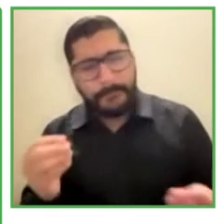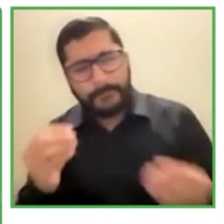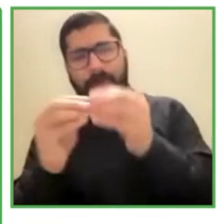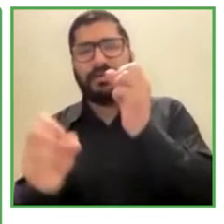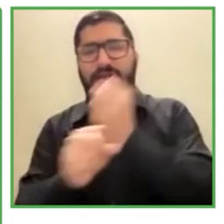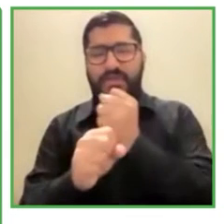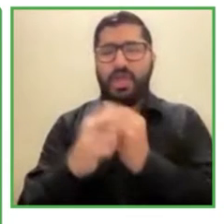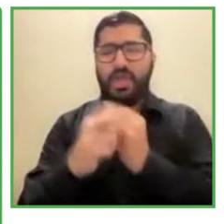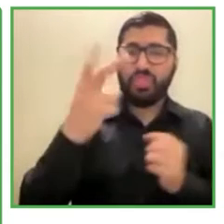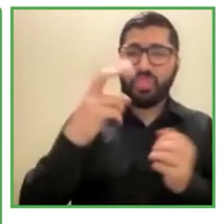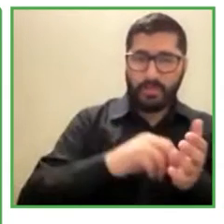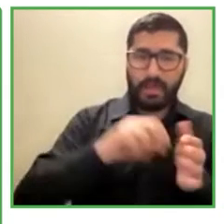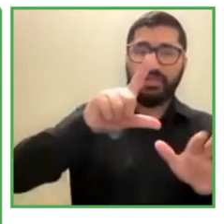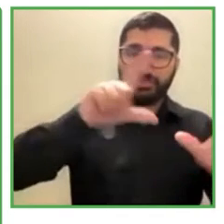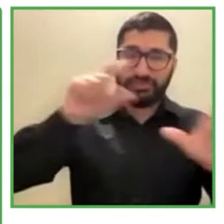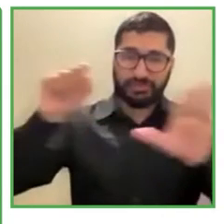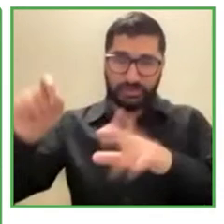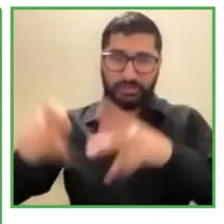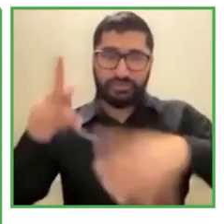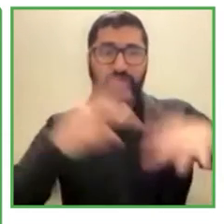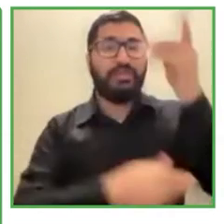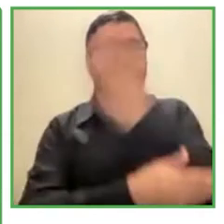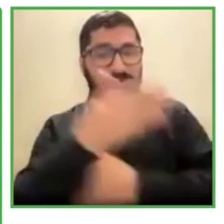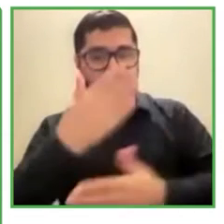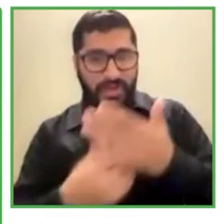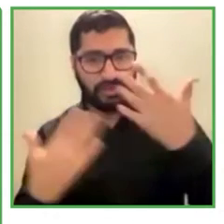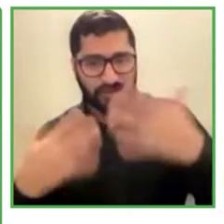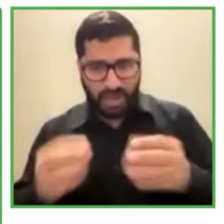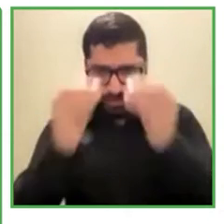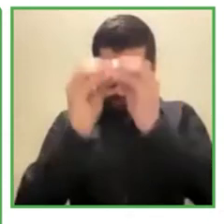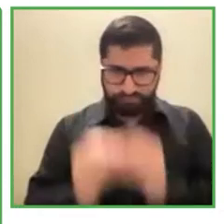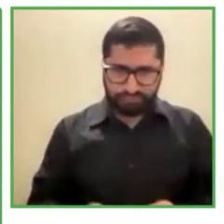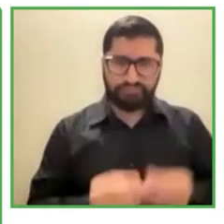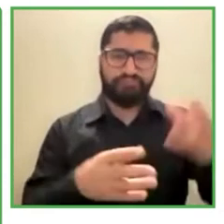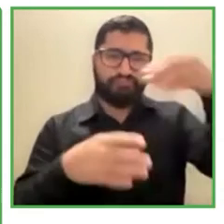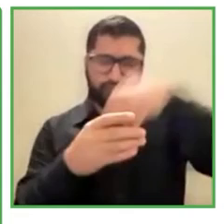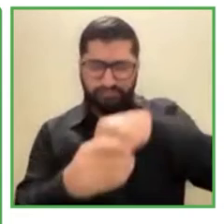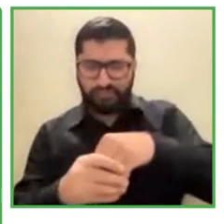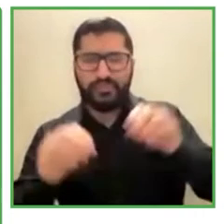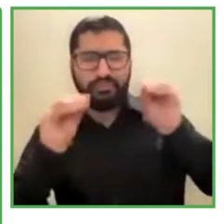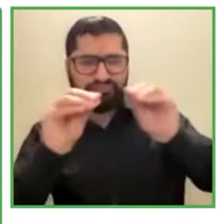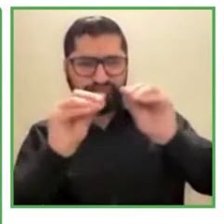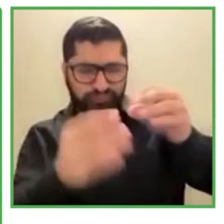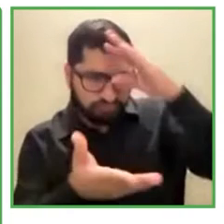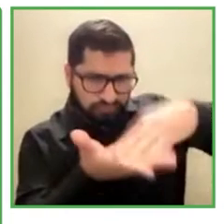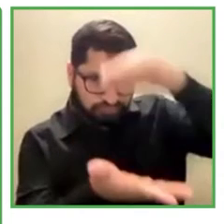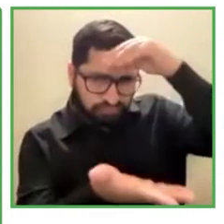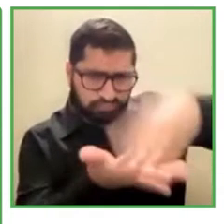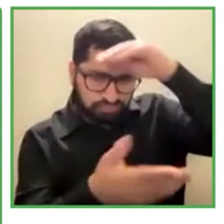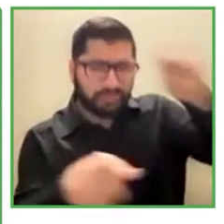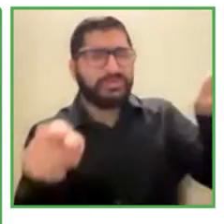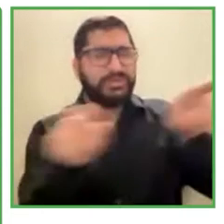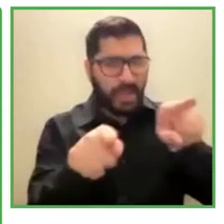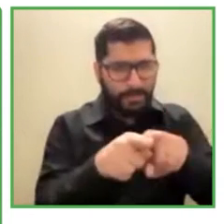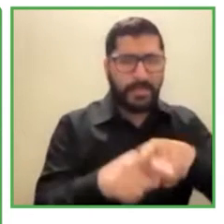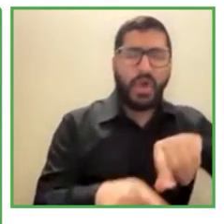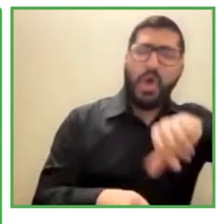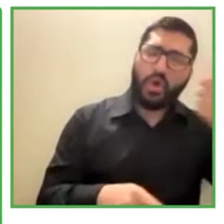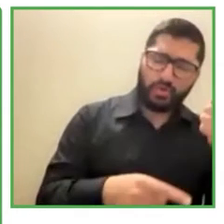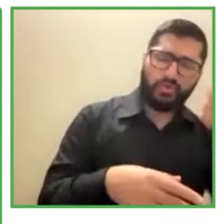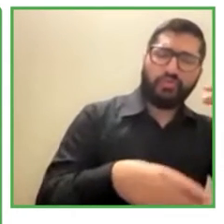hecho con capacitación, desarrollo y reclutamiento, y también trabajamos con el otro lado, que son las empresas y el